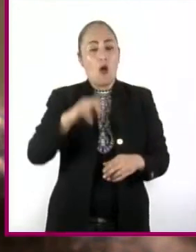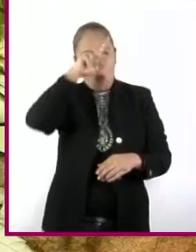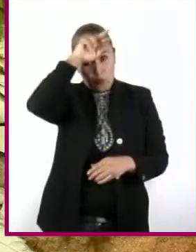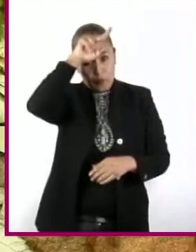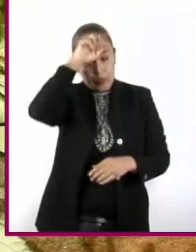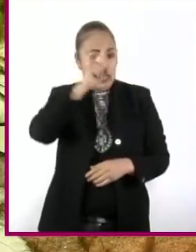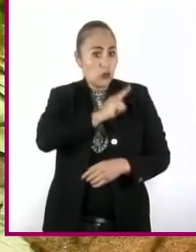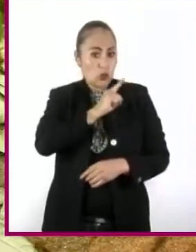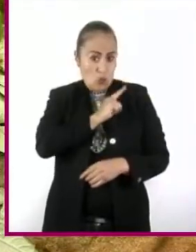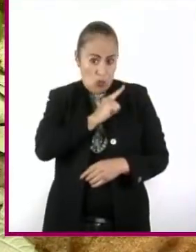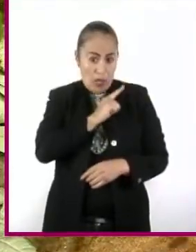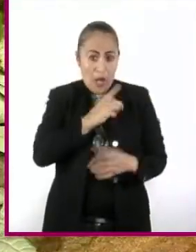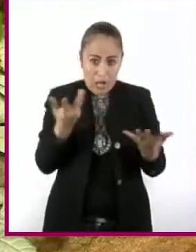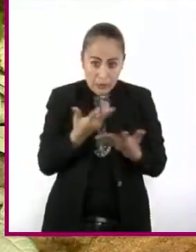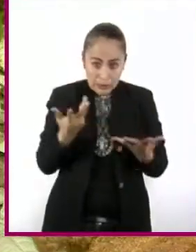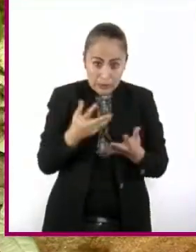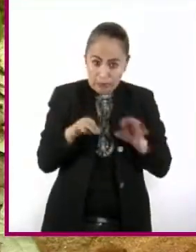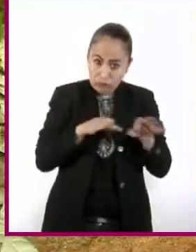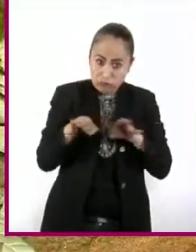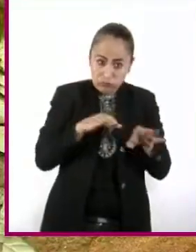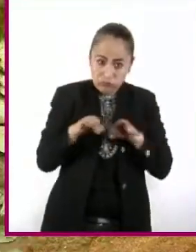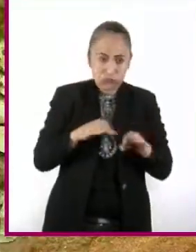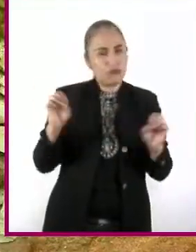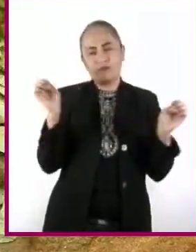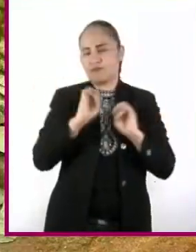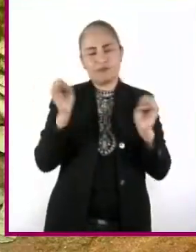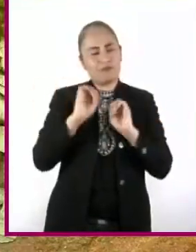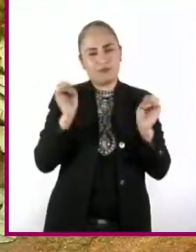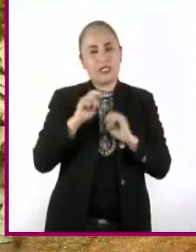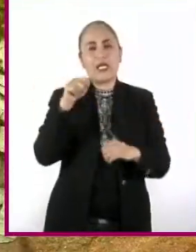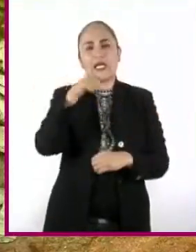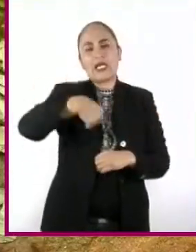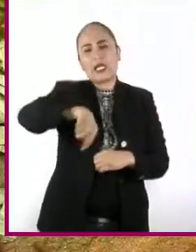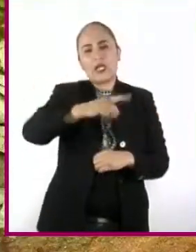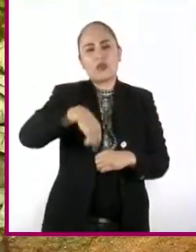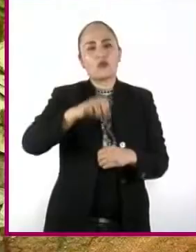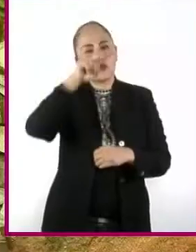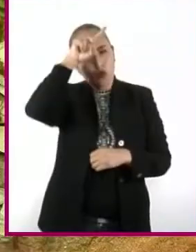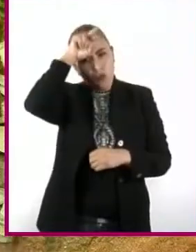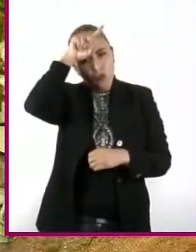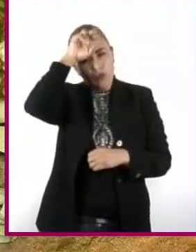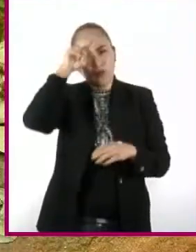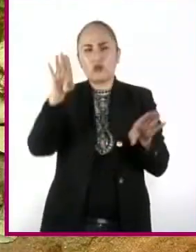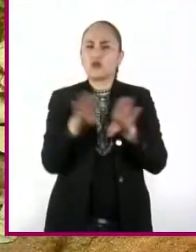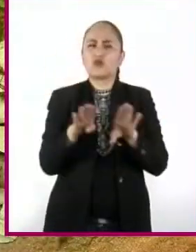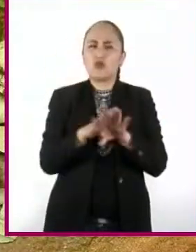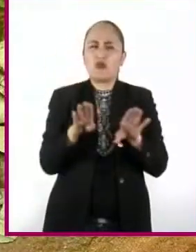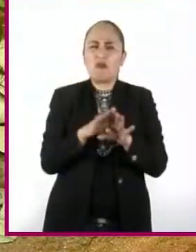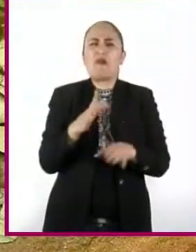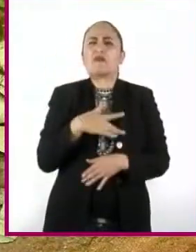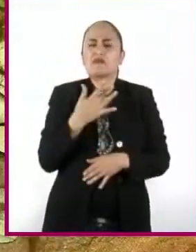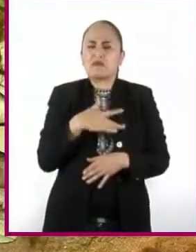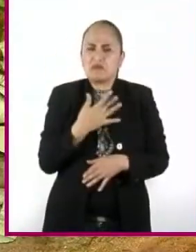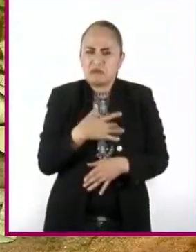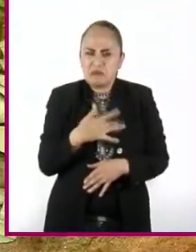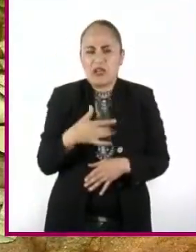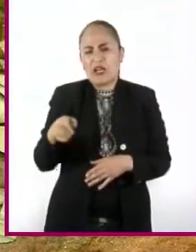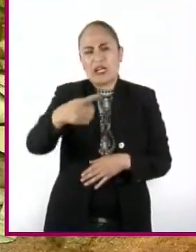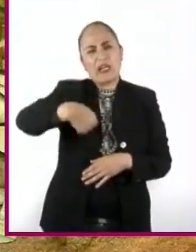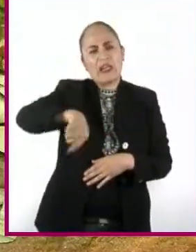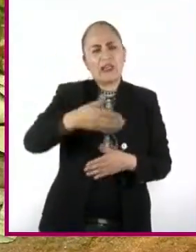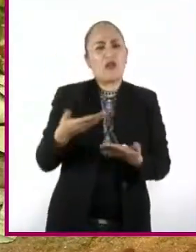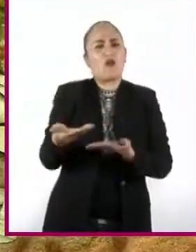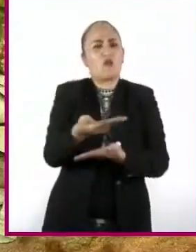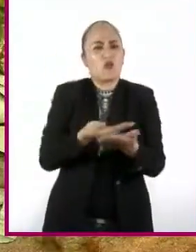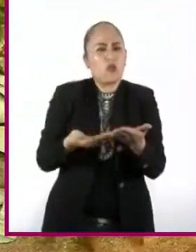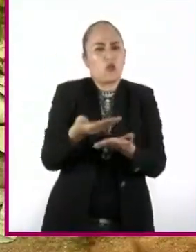sola. Esto permite afirmar que el comportamiento social de las hormigas surge o emerge por las interacciones entre ellas y